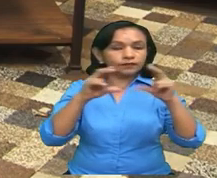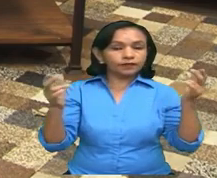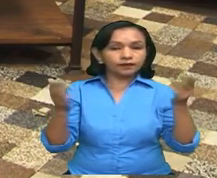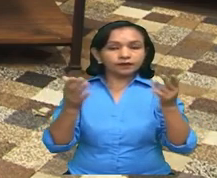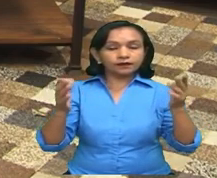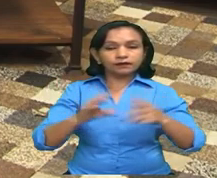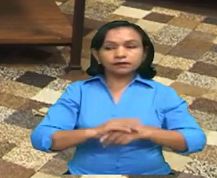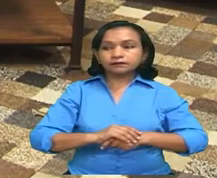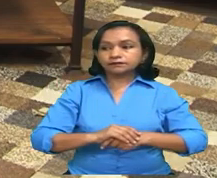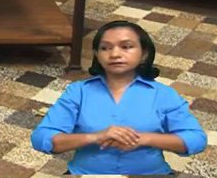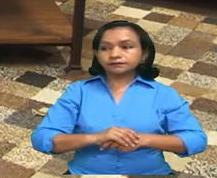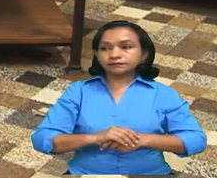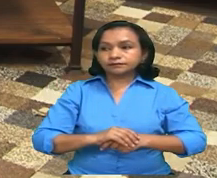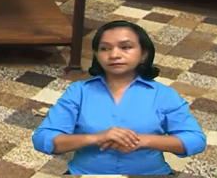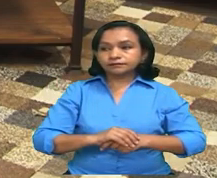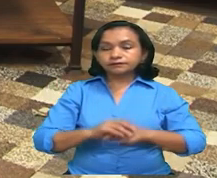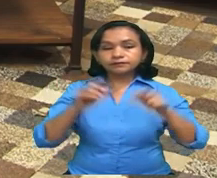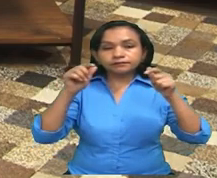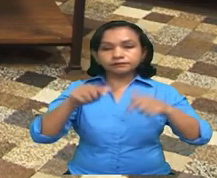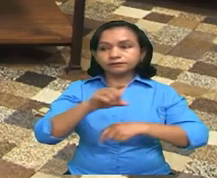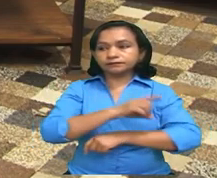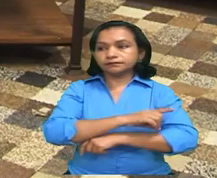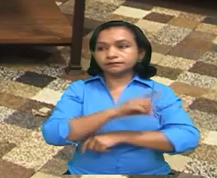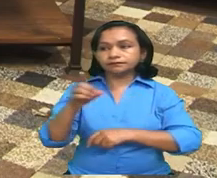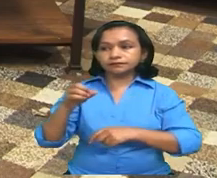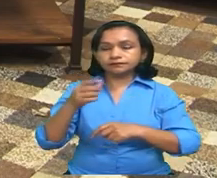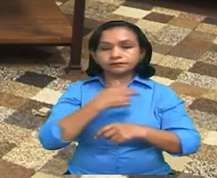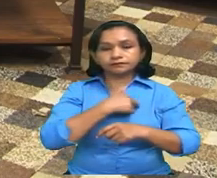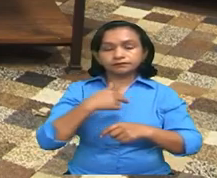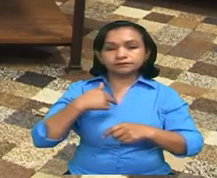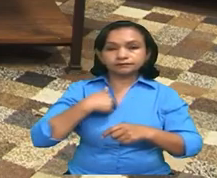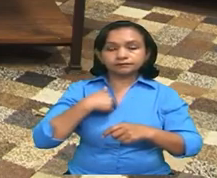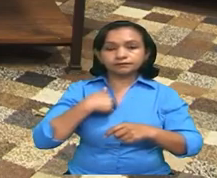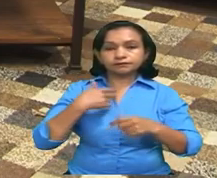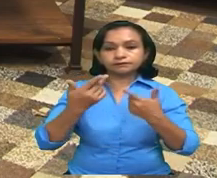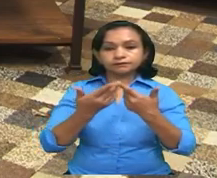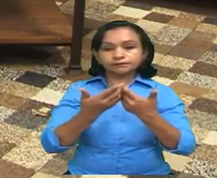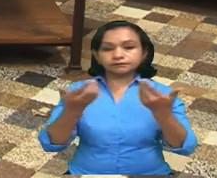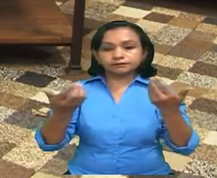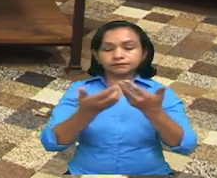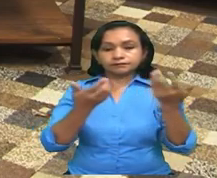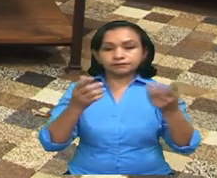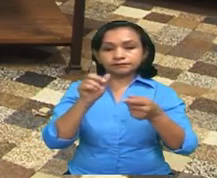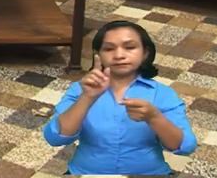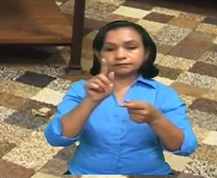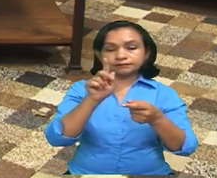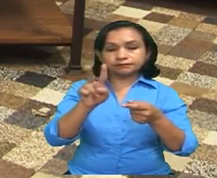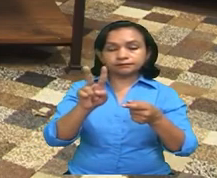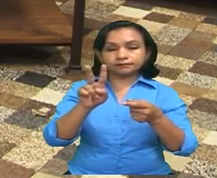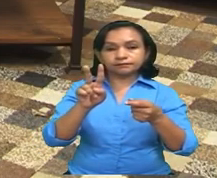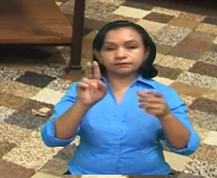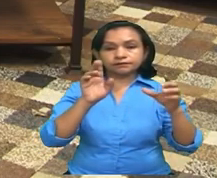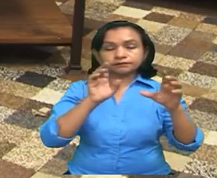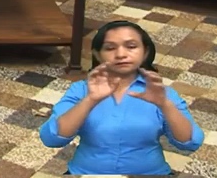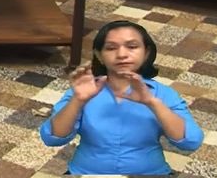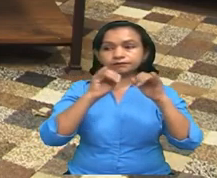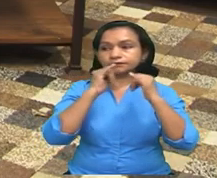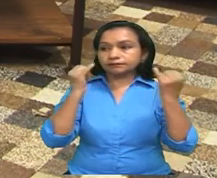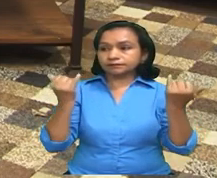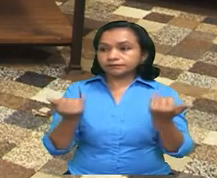estás hablando de 34 medios de comunicación. ¿Cómo hicieron para organizarlo? O sea, porque tenían pocos